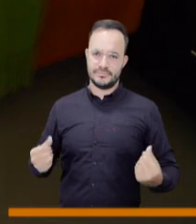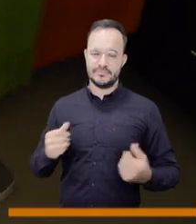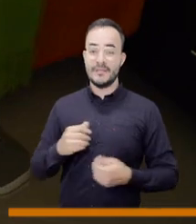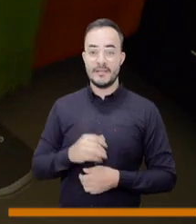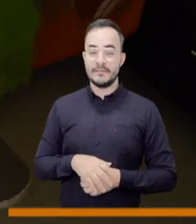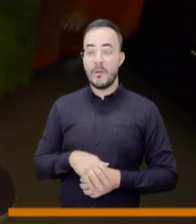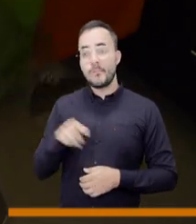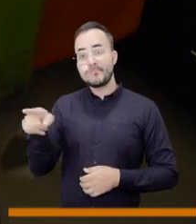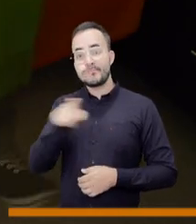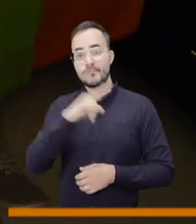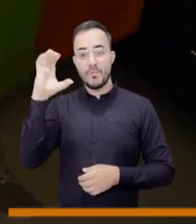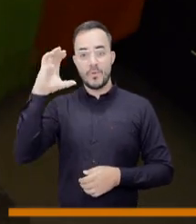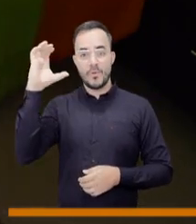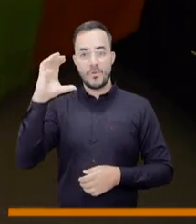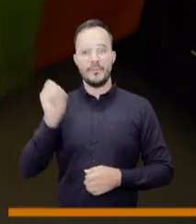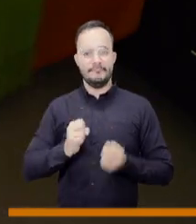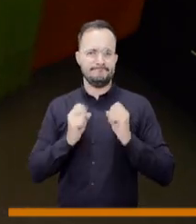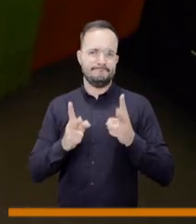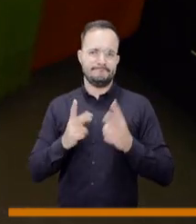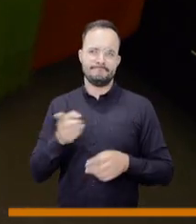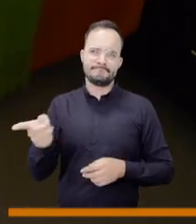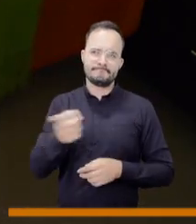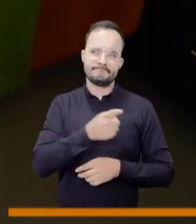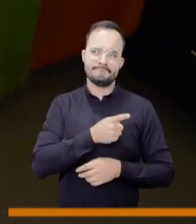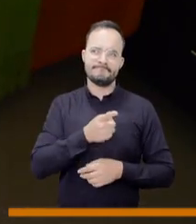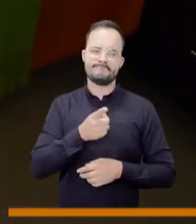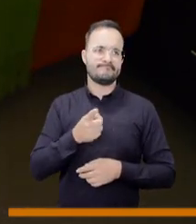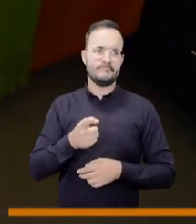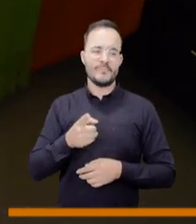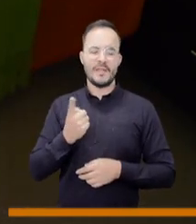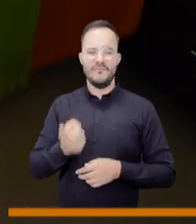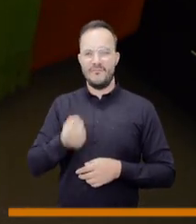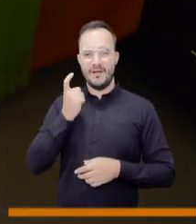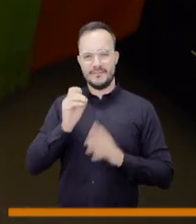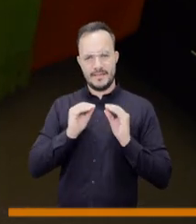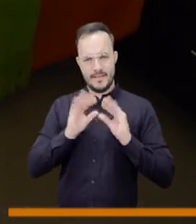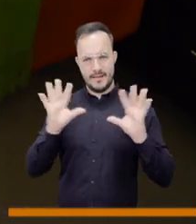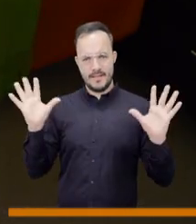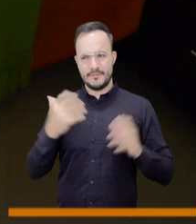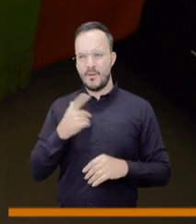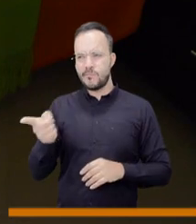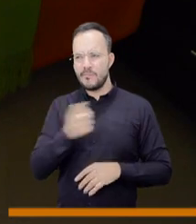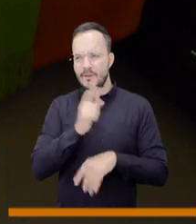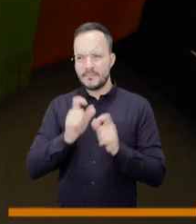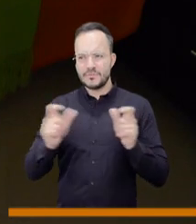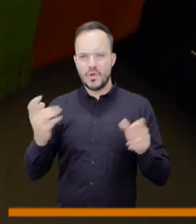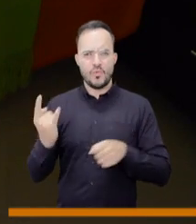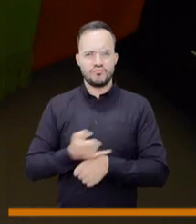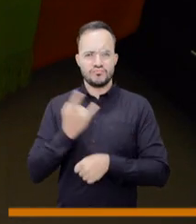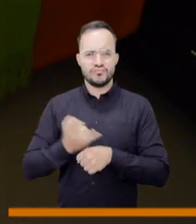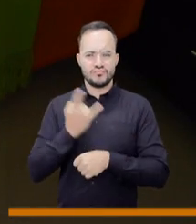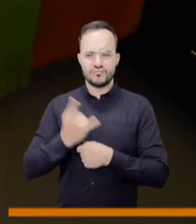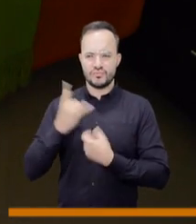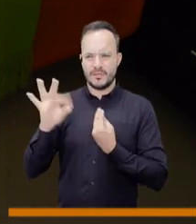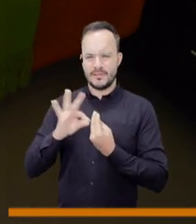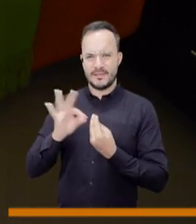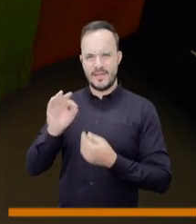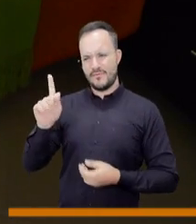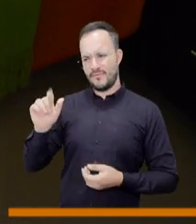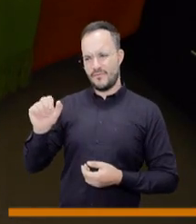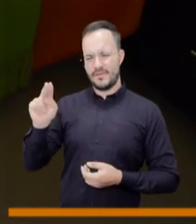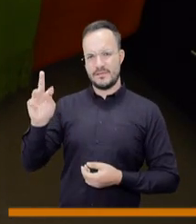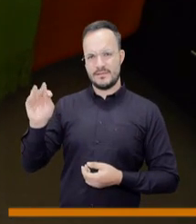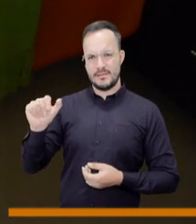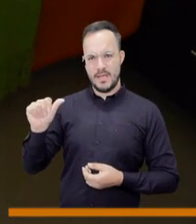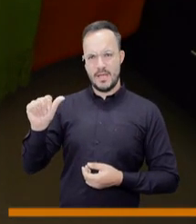bien todavía en Colombia no tenemos muy claro el número de personas que están